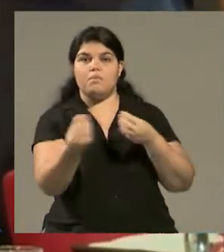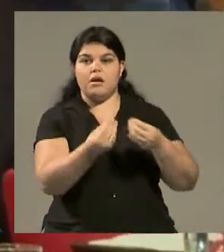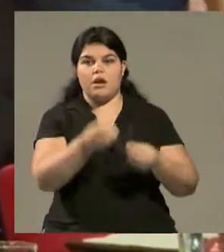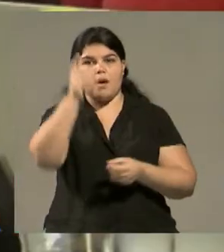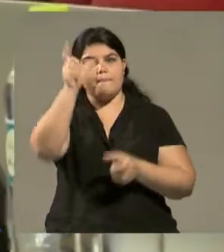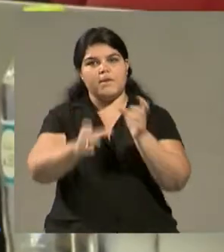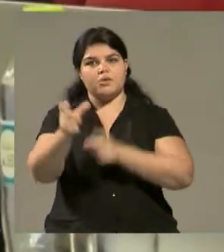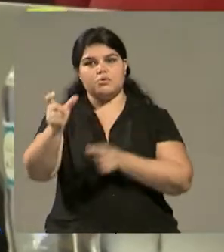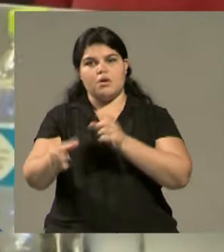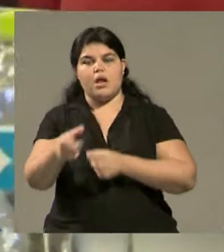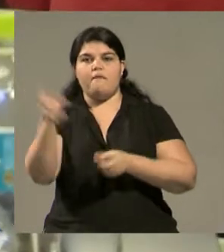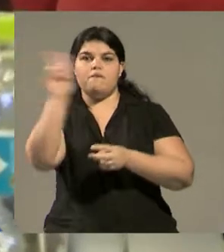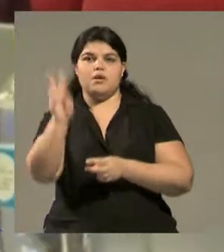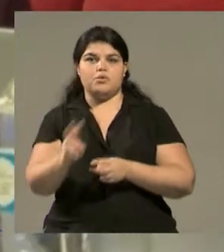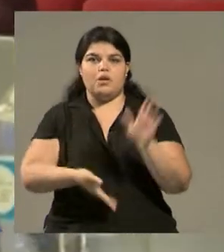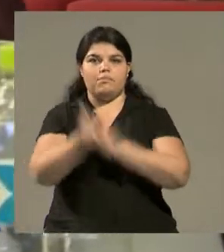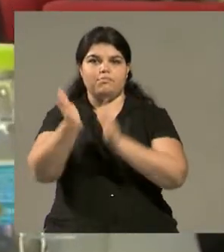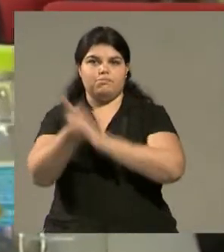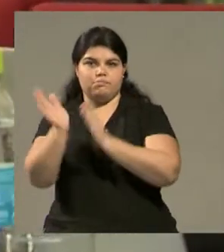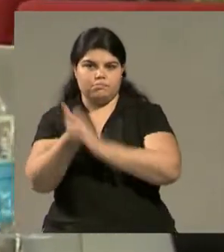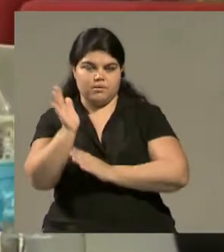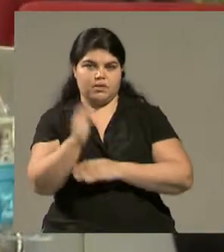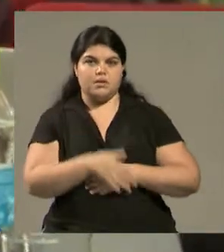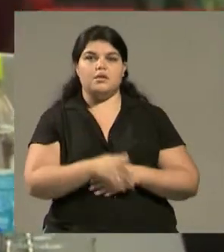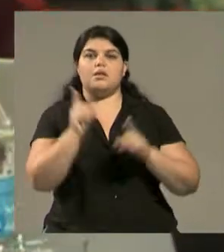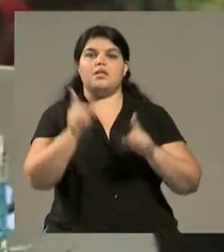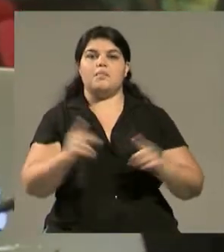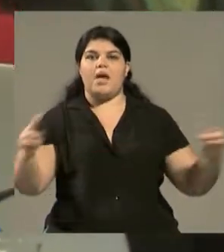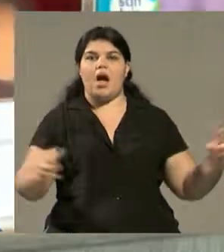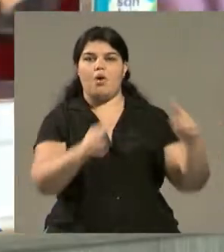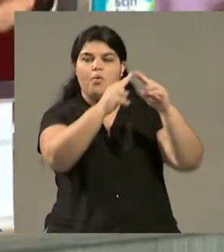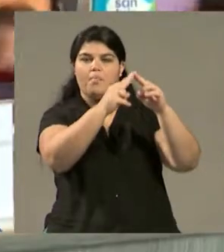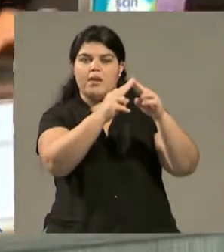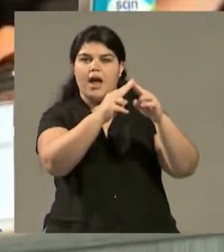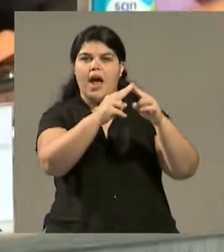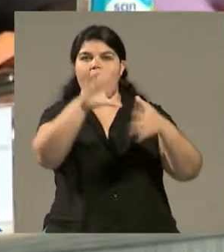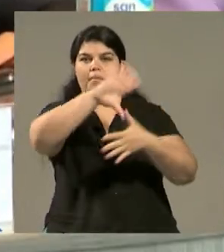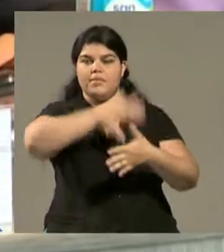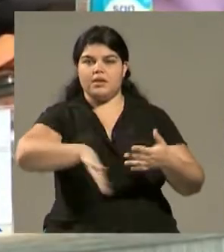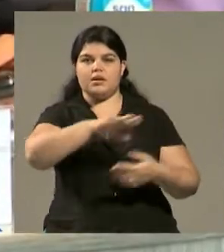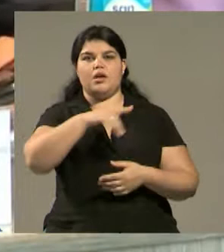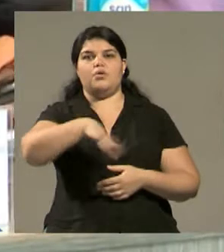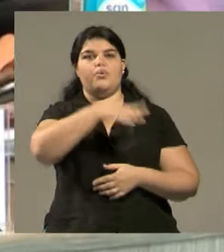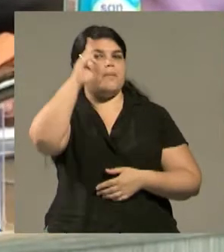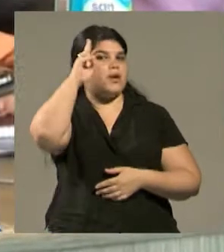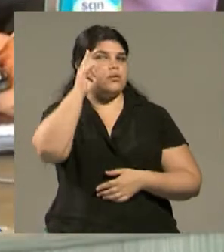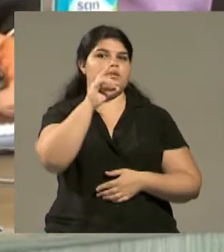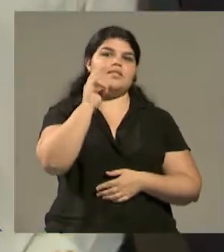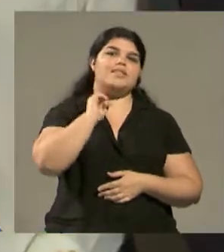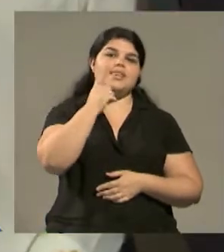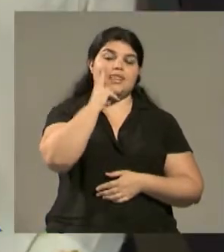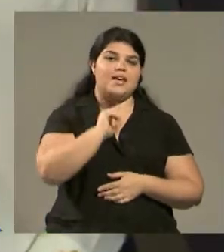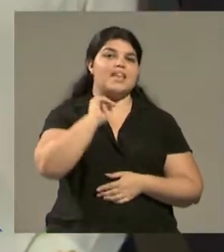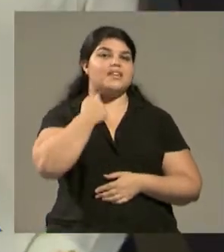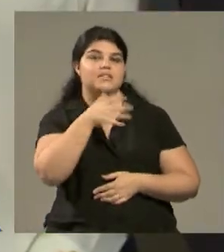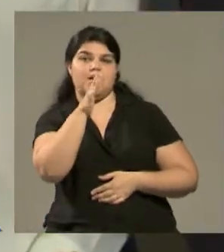de la grave crisis socioeconómica. Además, se pronunciaron sobre la Cumbre de las Américas a celebrarse en Perú el 13 y 14 de abril. Dada